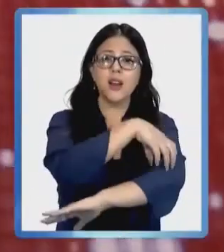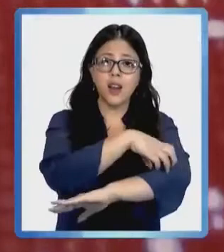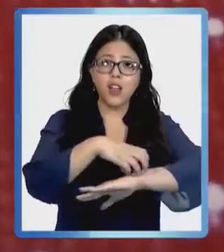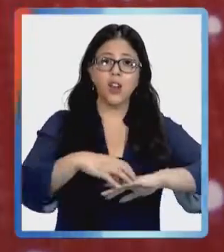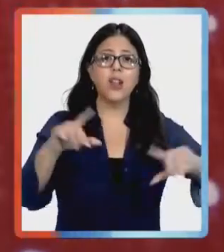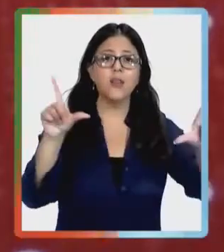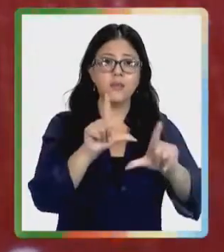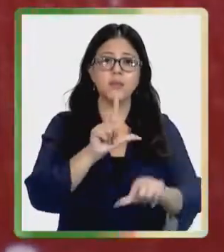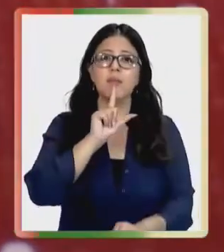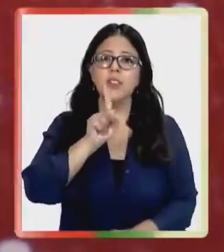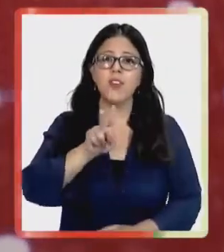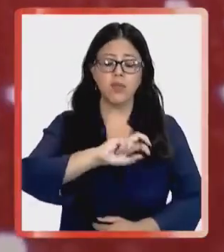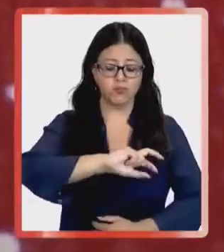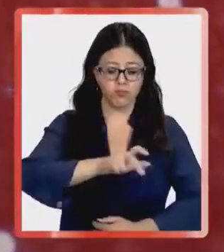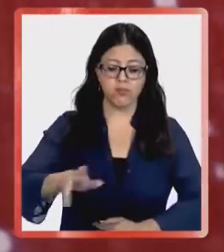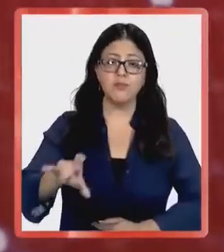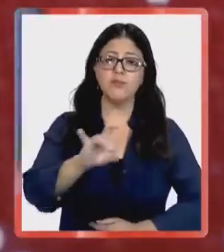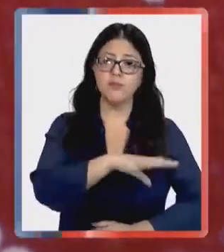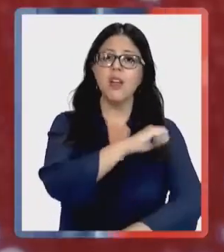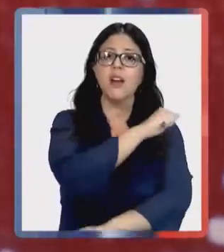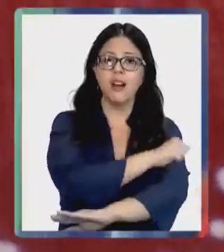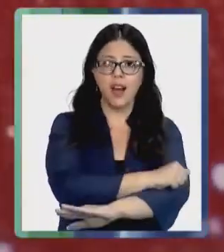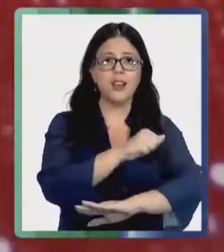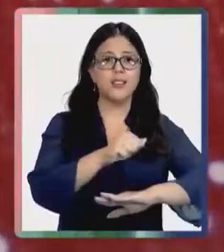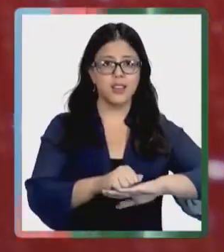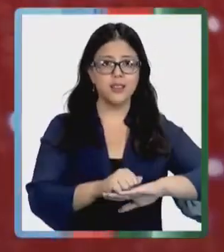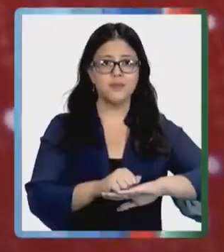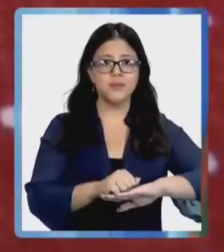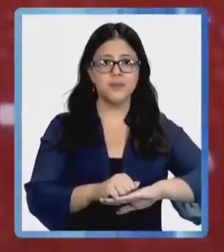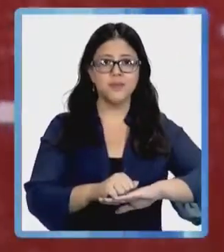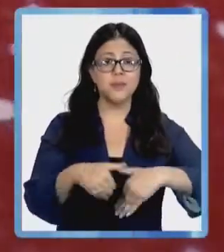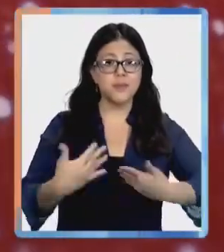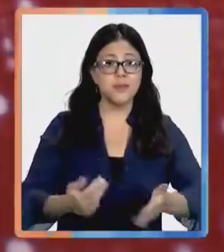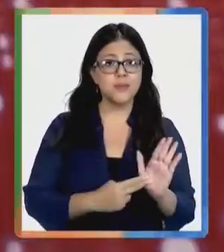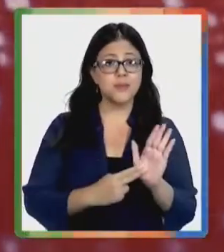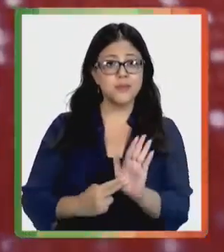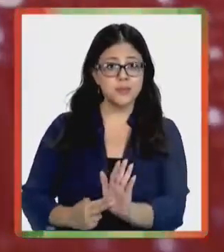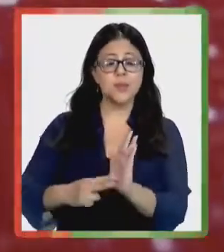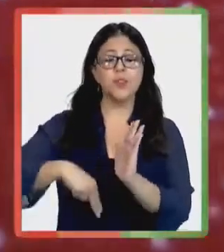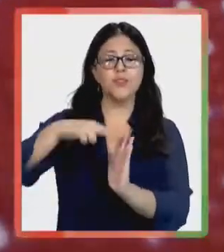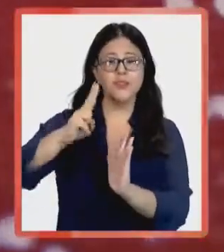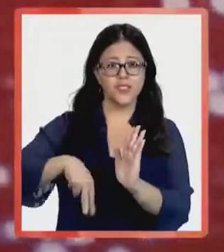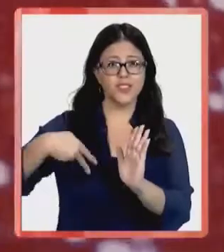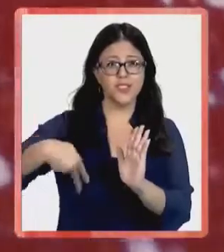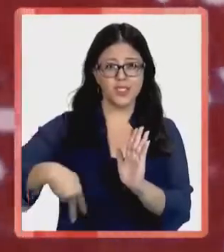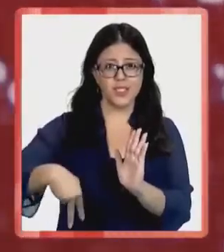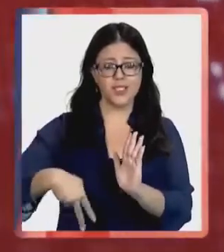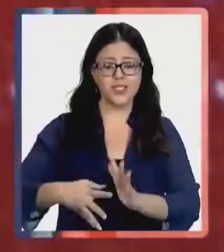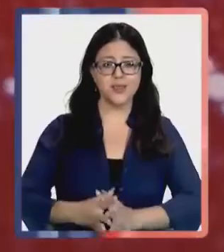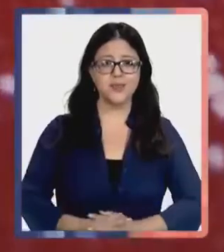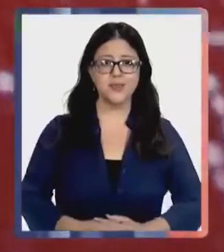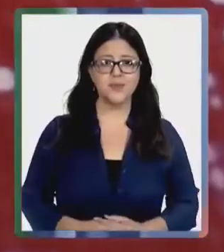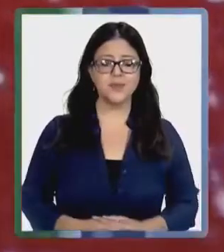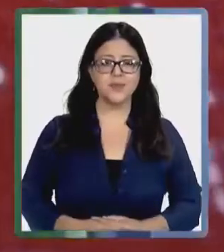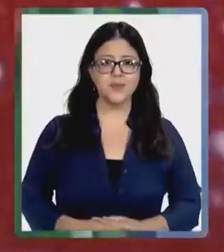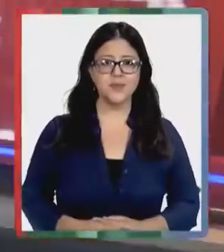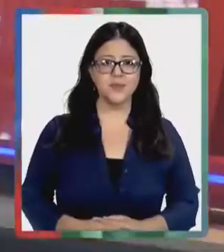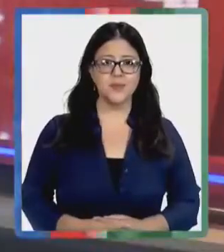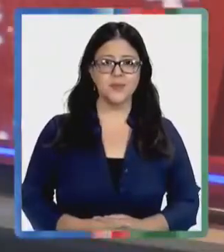Asociación Regional de Canales de Televisión de Señal Abierta de Chile, Arcatel, presenta Portavoz